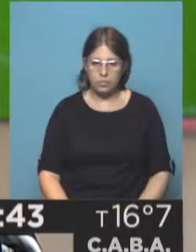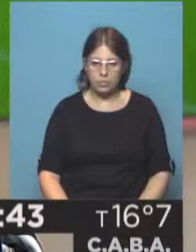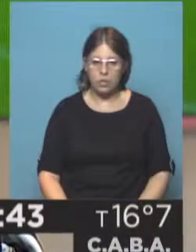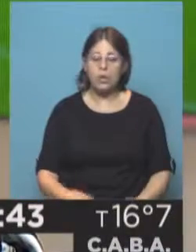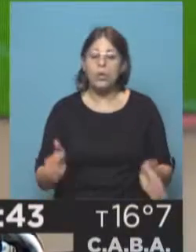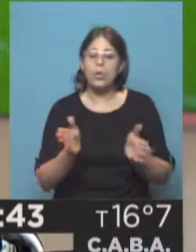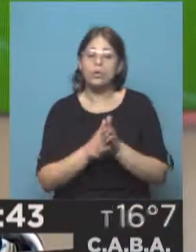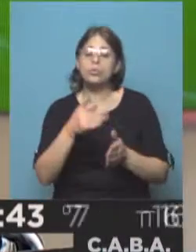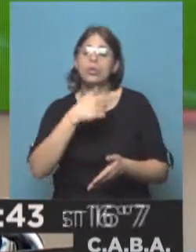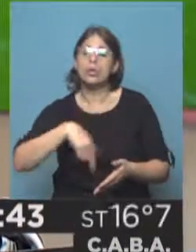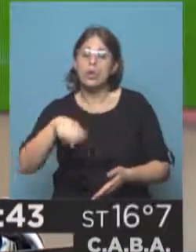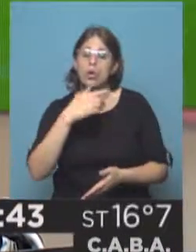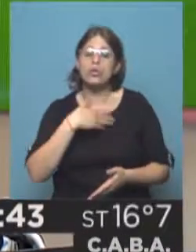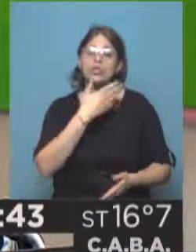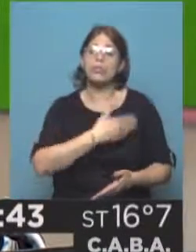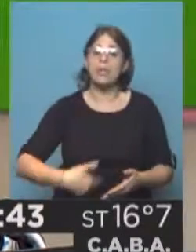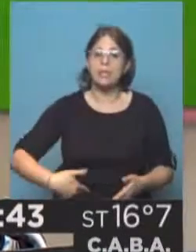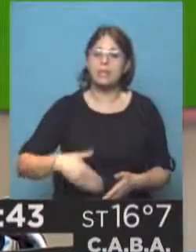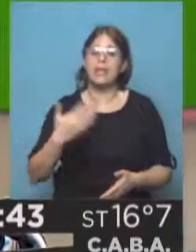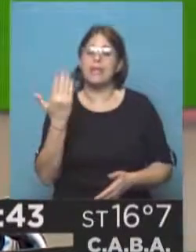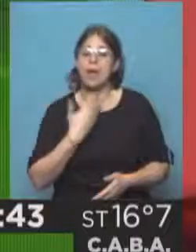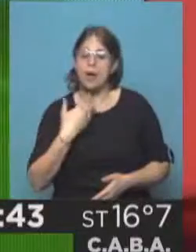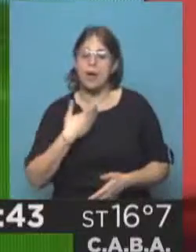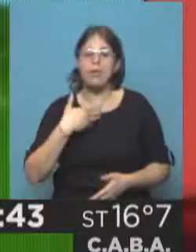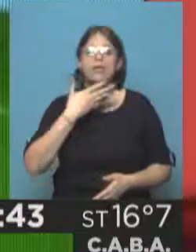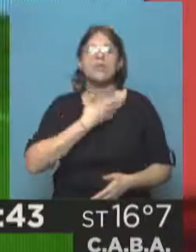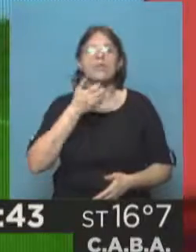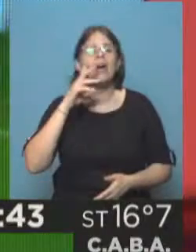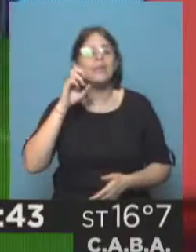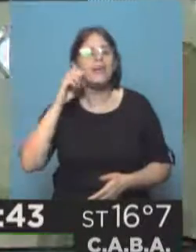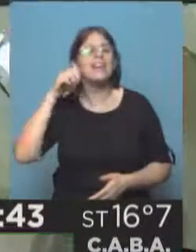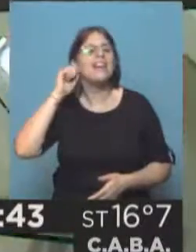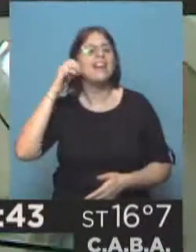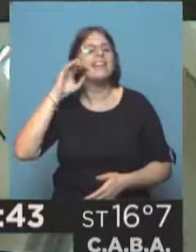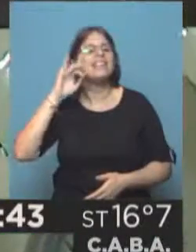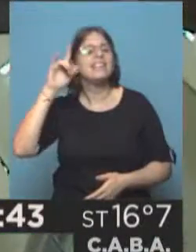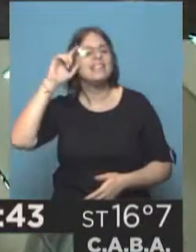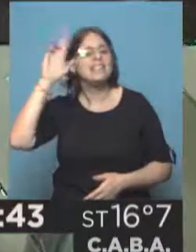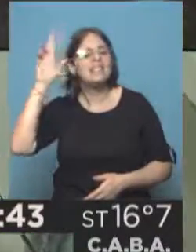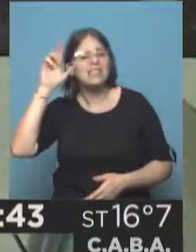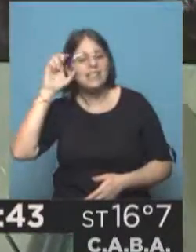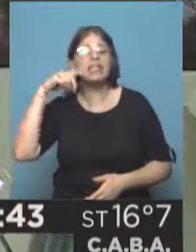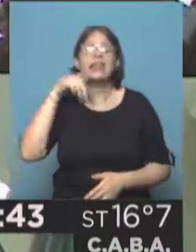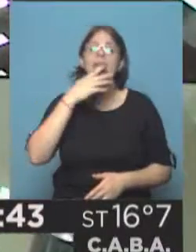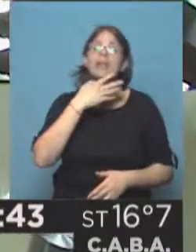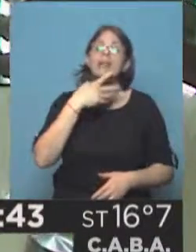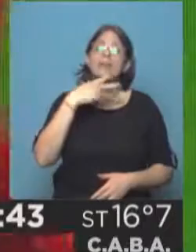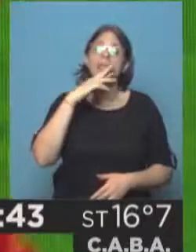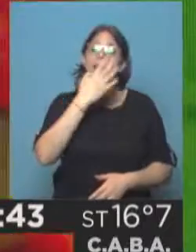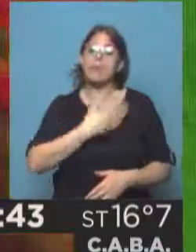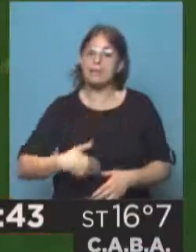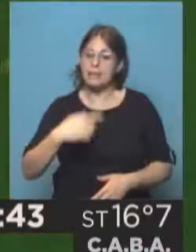Bueno, con nosotros aquí el presidente de All Boys, el señor Fabián Aguirre, muchas gracias por venir. No, por favor. Y Guillermo Van Meule, que es el